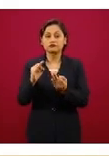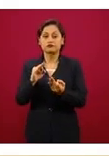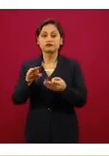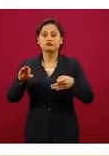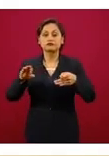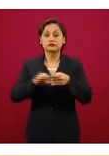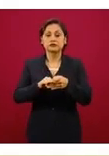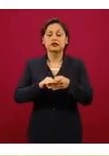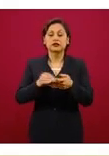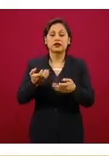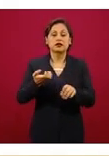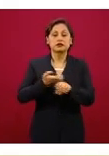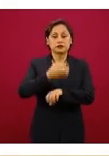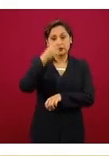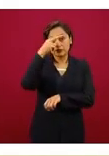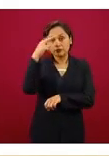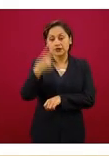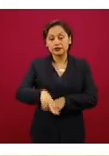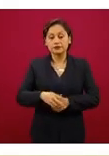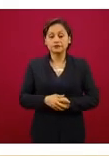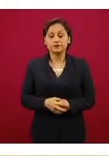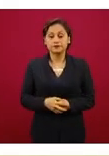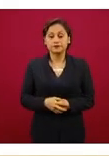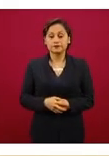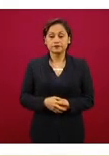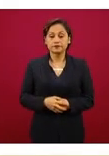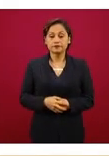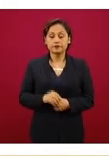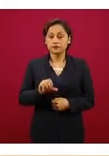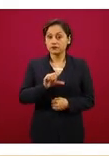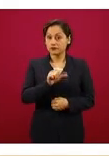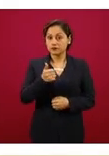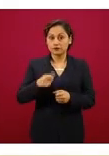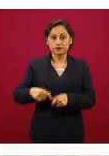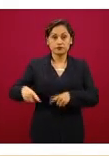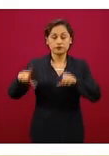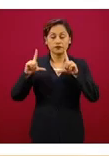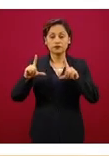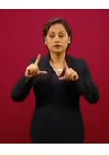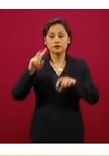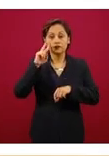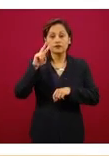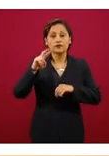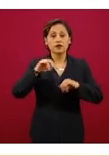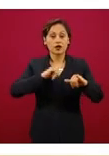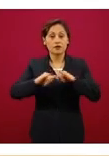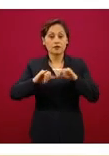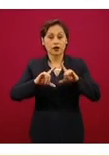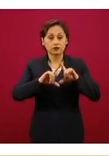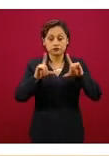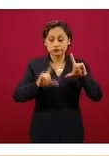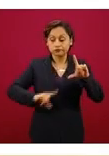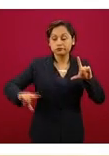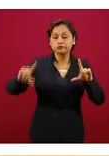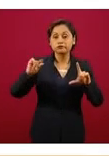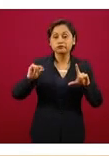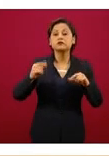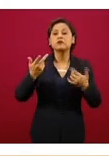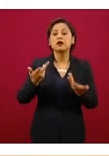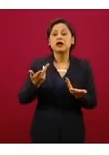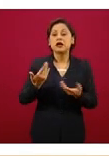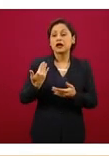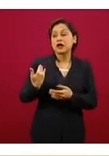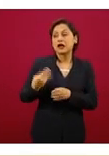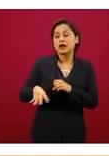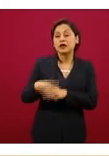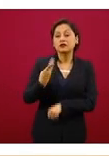conurbados del Estado de México. En la siguiente podemos ver la distribución activa de la enfermedad, los casos de los últimos 14